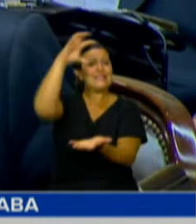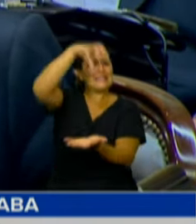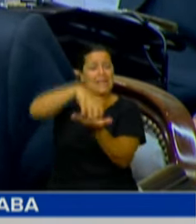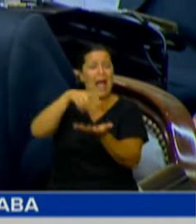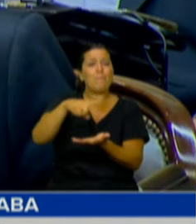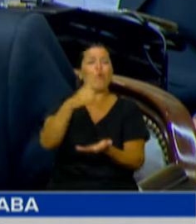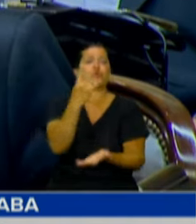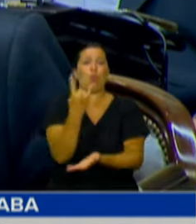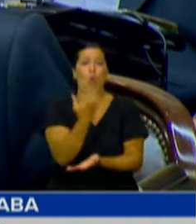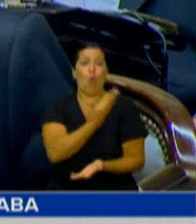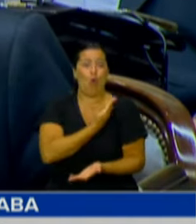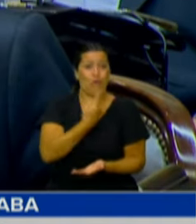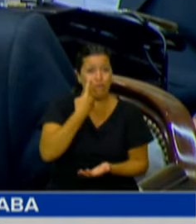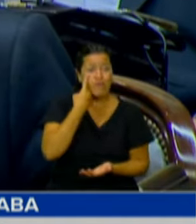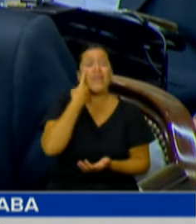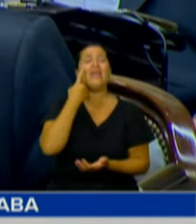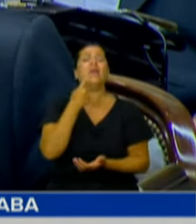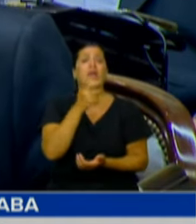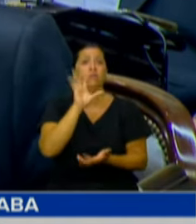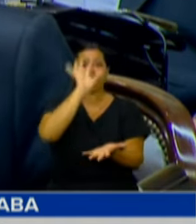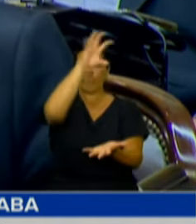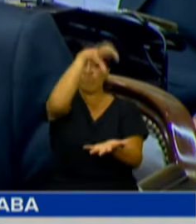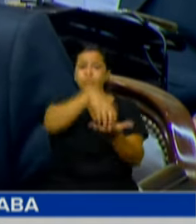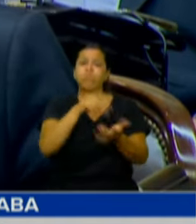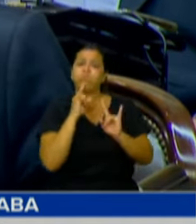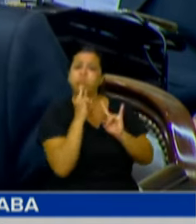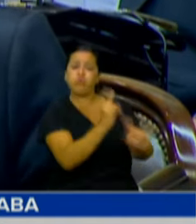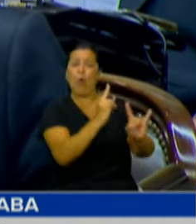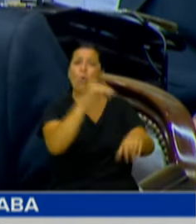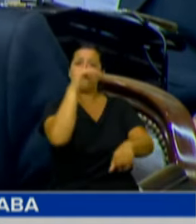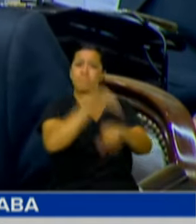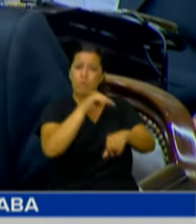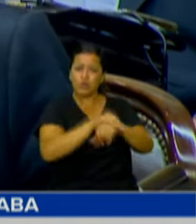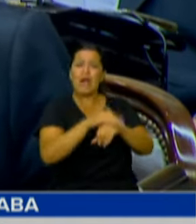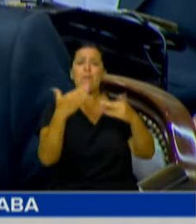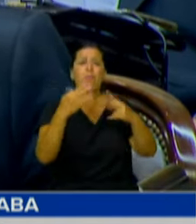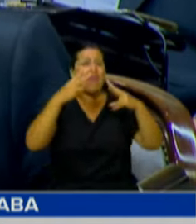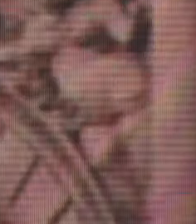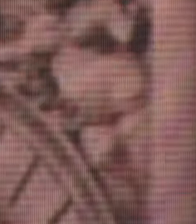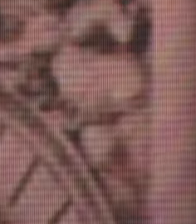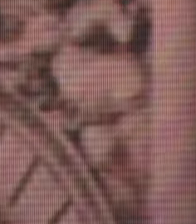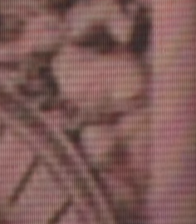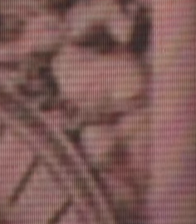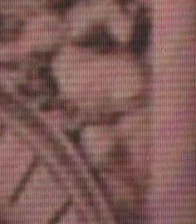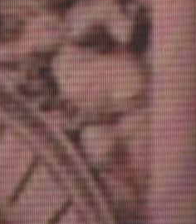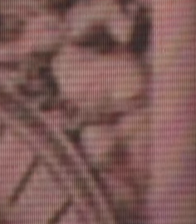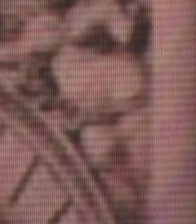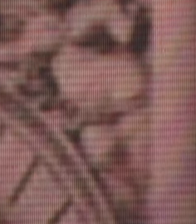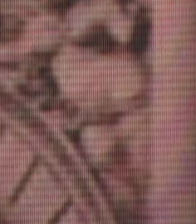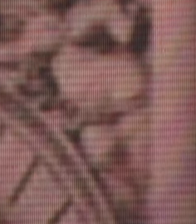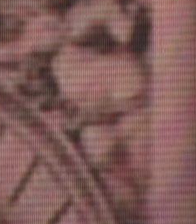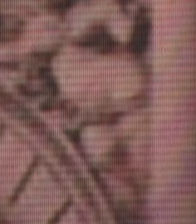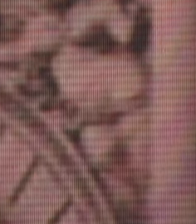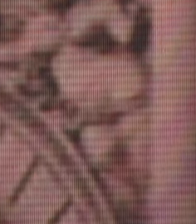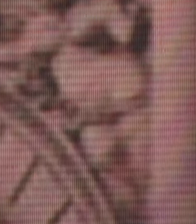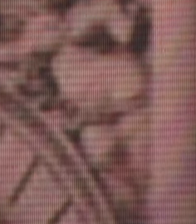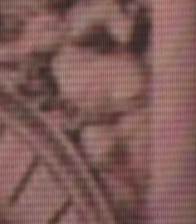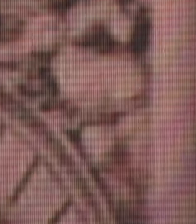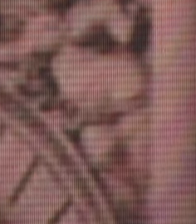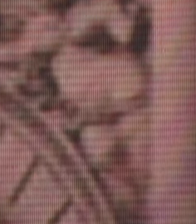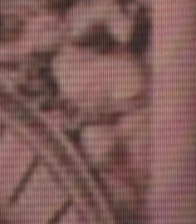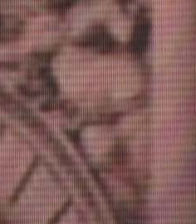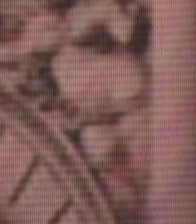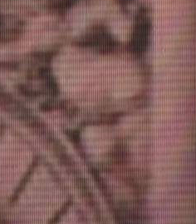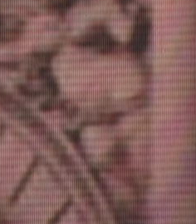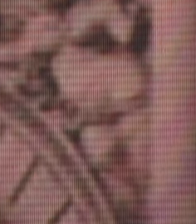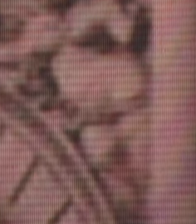en general se va aprar y que después habrá que ver Cuántos artículos particulares quedan digamos Qué sensación le da a